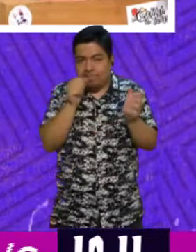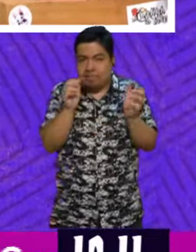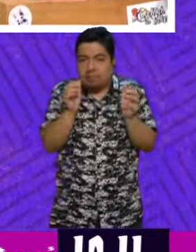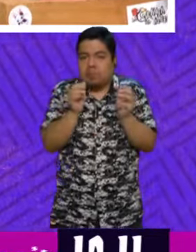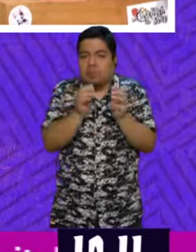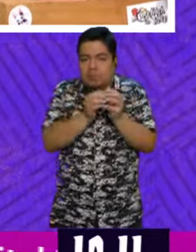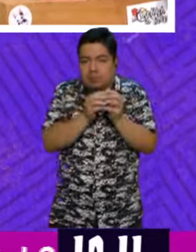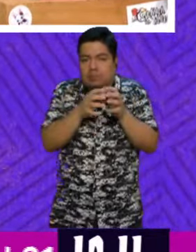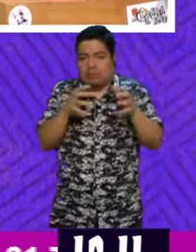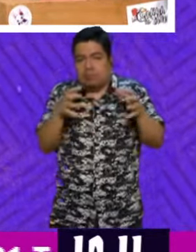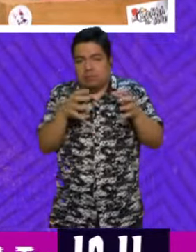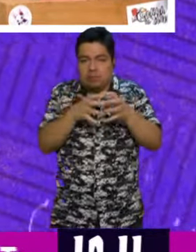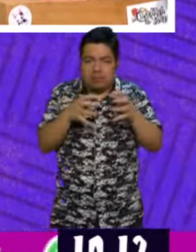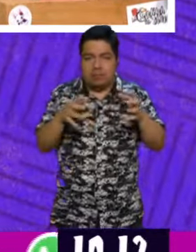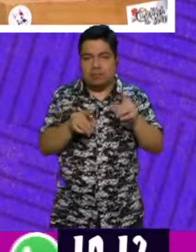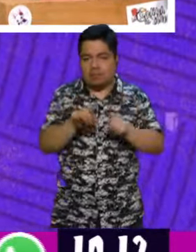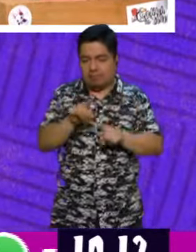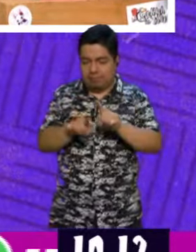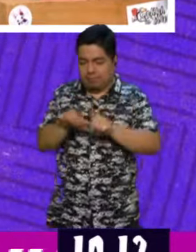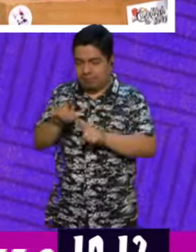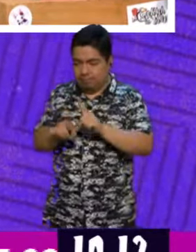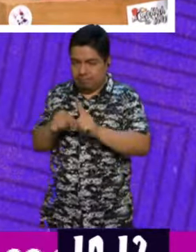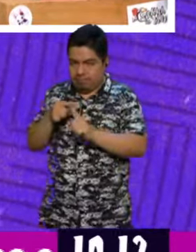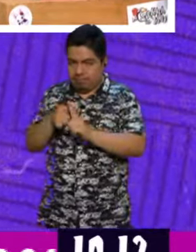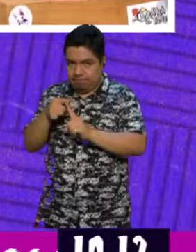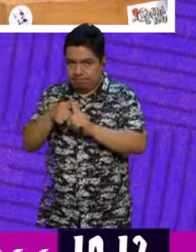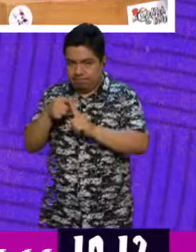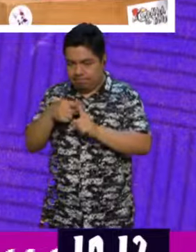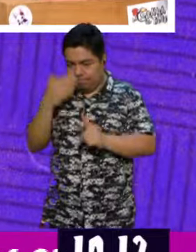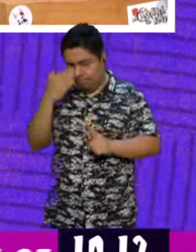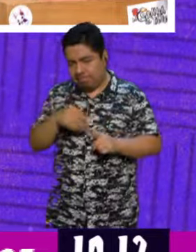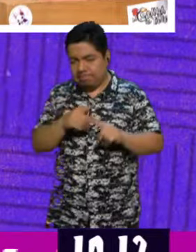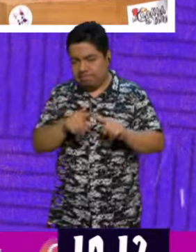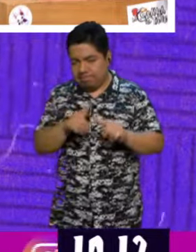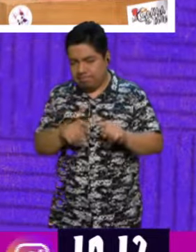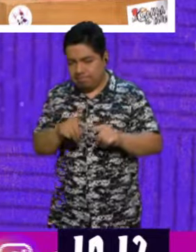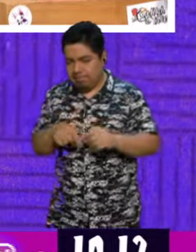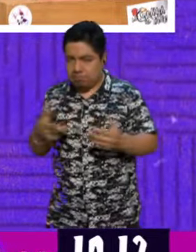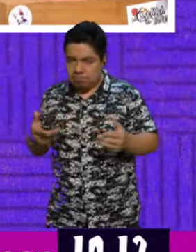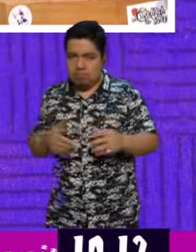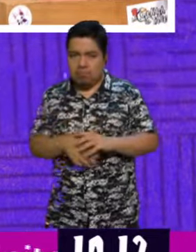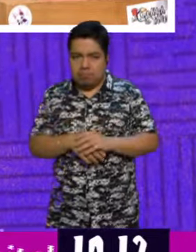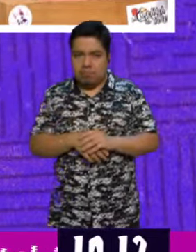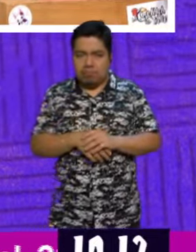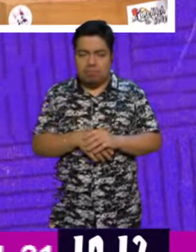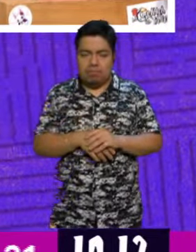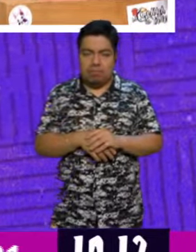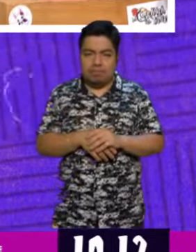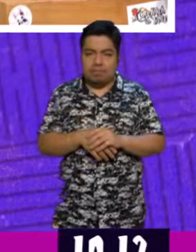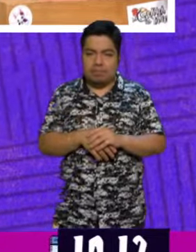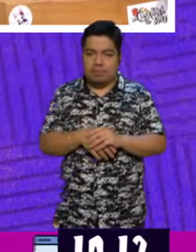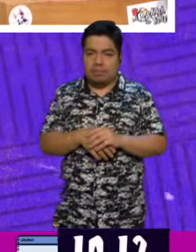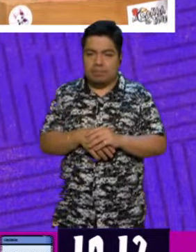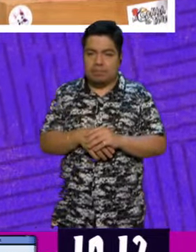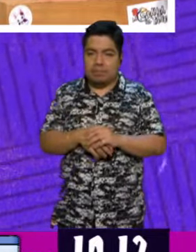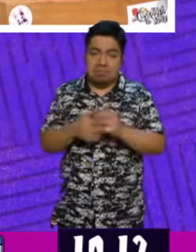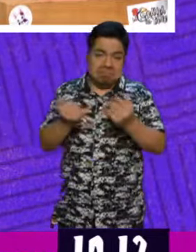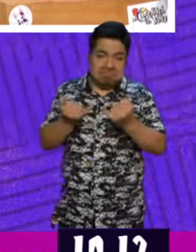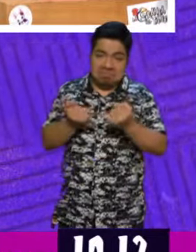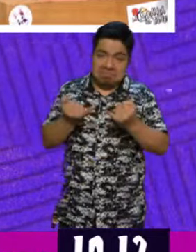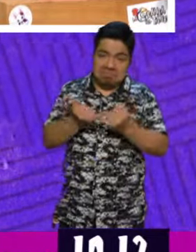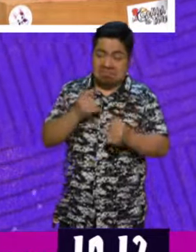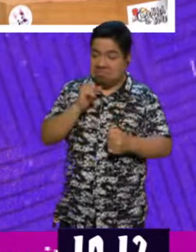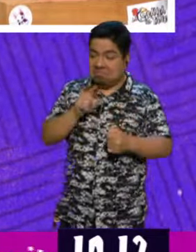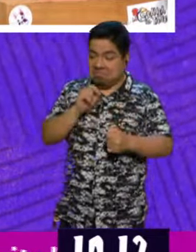se expande. Depende de los cambios de temperatura, sufren cambios de volumen. De volumen. Se ponen pachichis. Entonces el huevo pasa lo mismo.